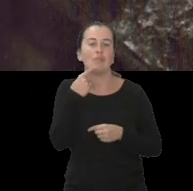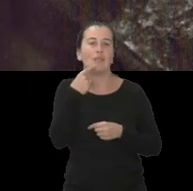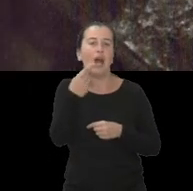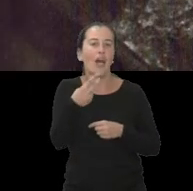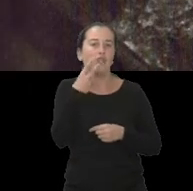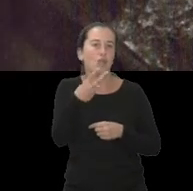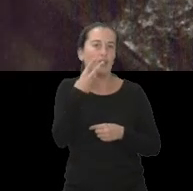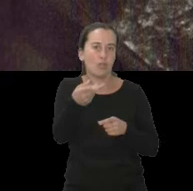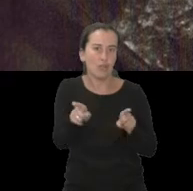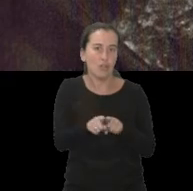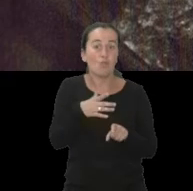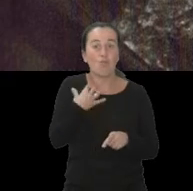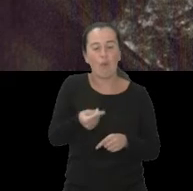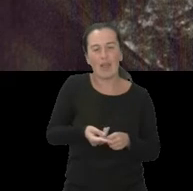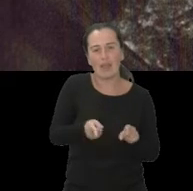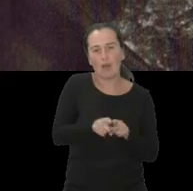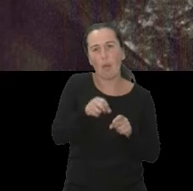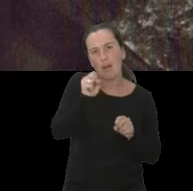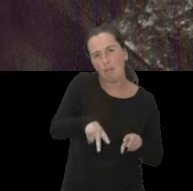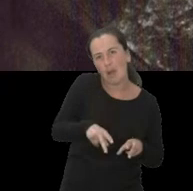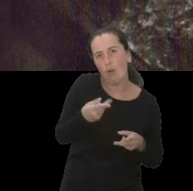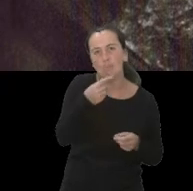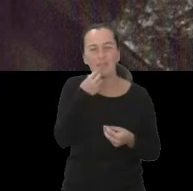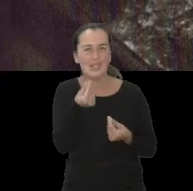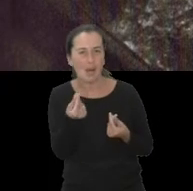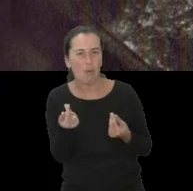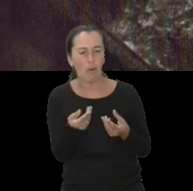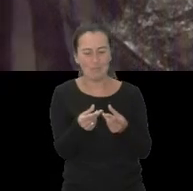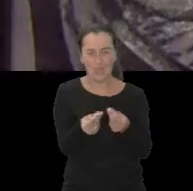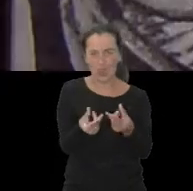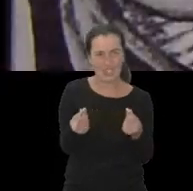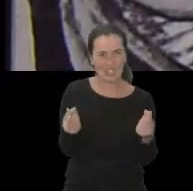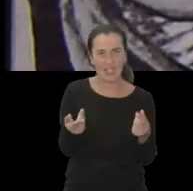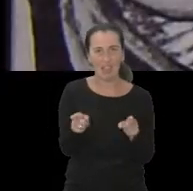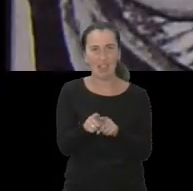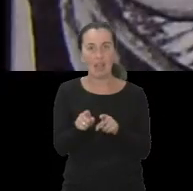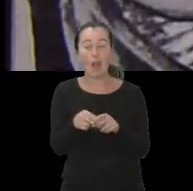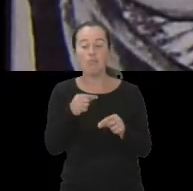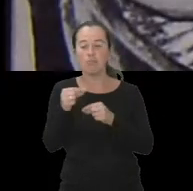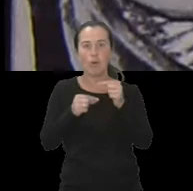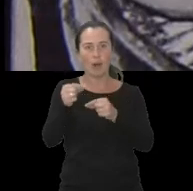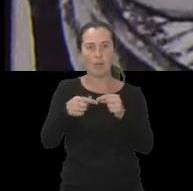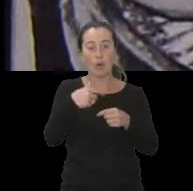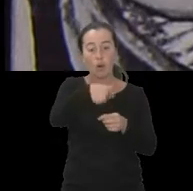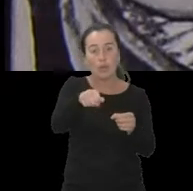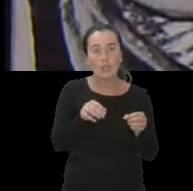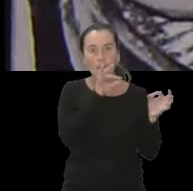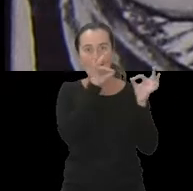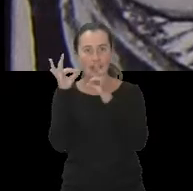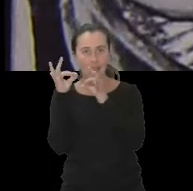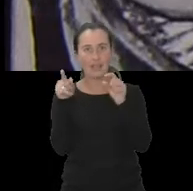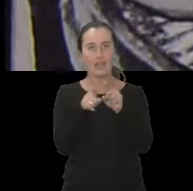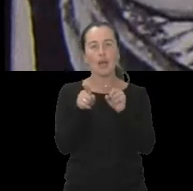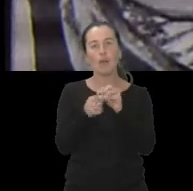un empeoramiento del aspecto, sabor y consistencia. Poco a poco, a la conserva de la